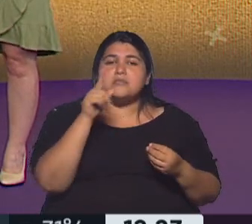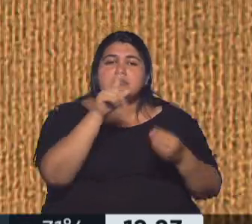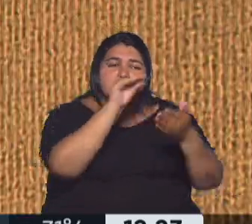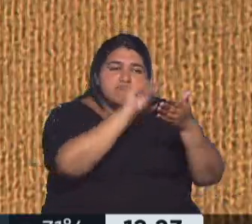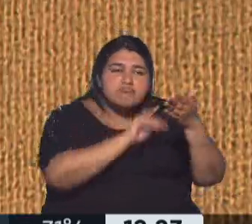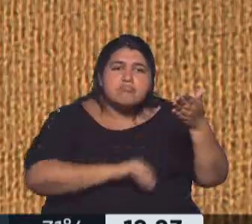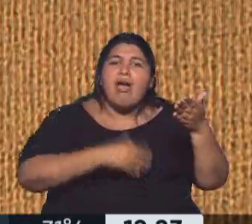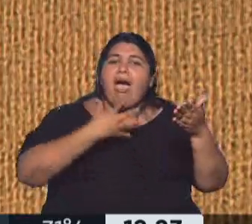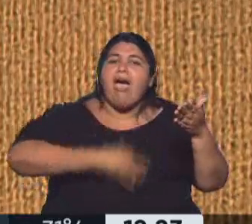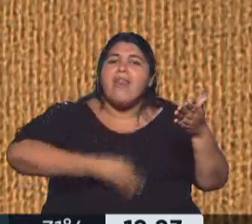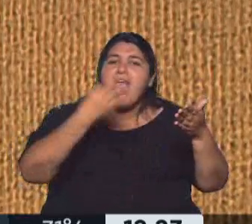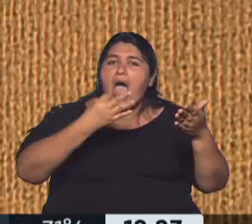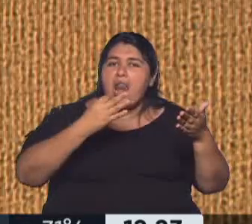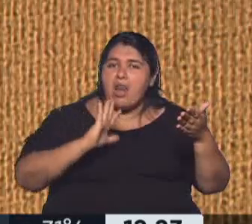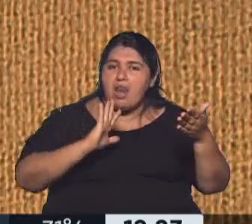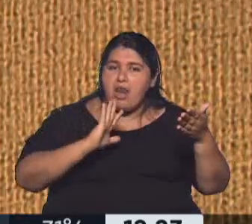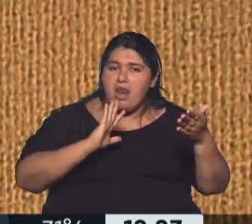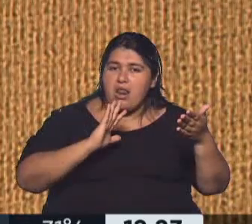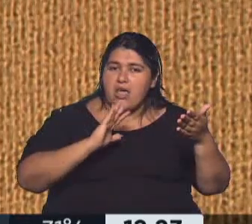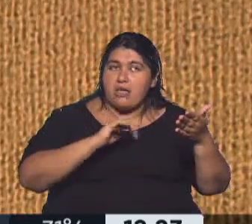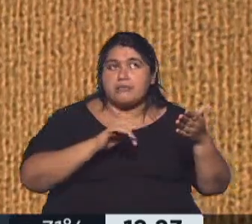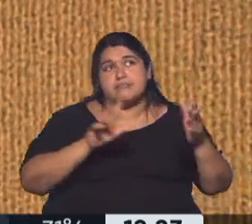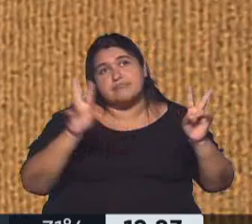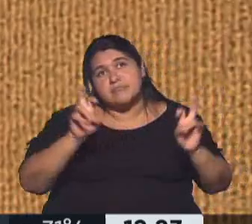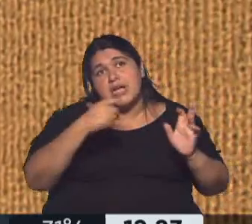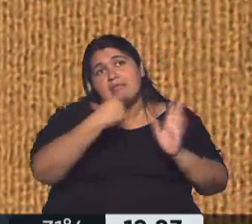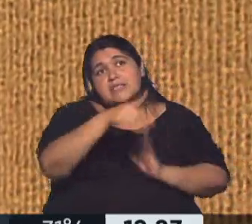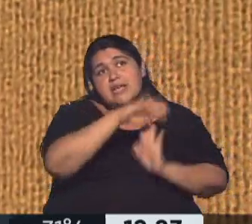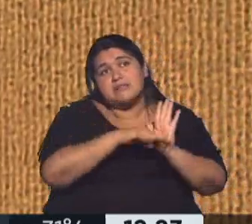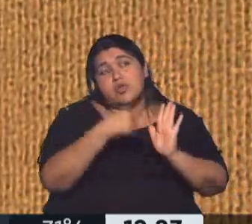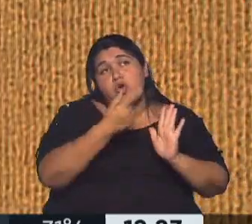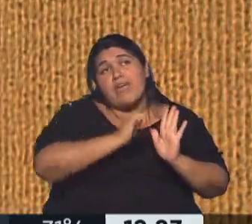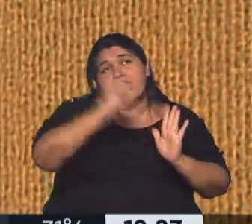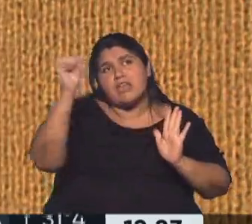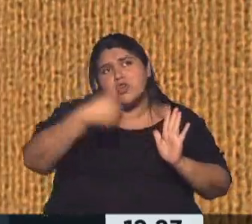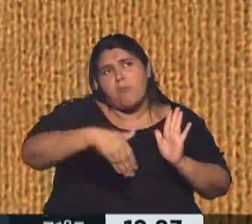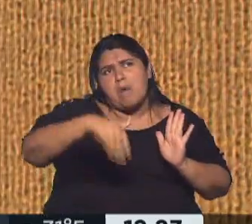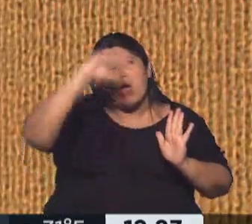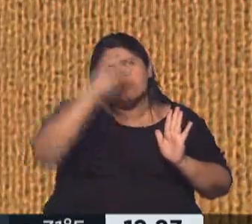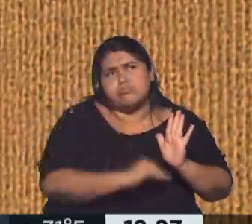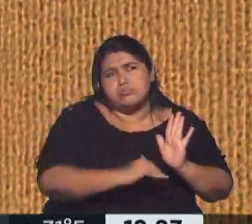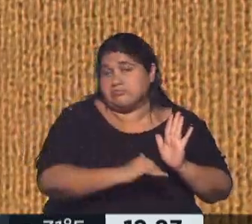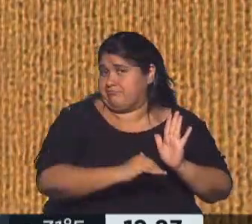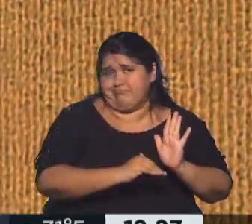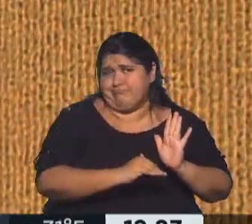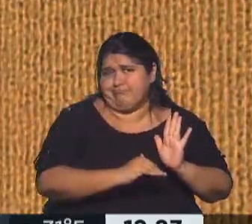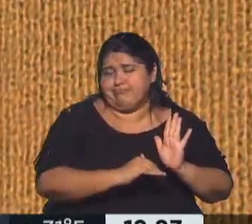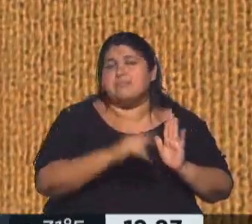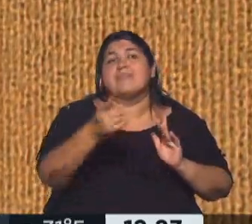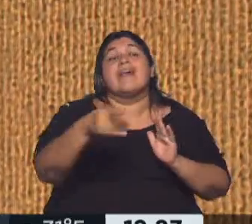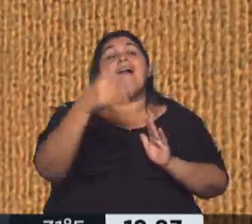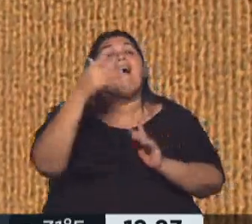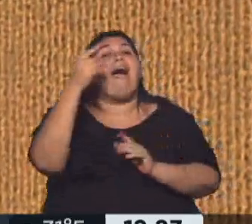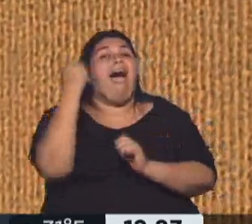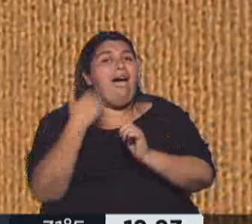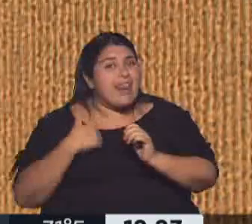realistas. Esto en relación a los supuestos del programa que decían que iba a bajar la inflación, que iba... Bueno, Argentina tiene características